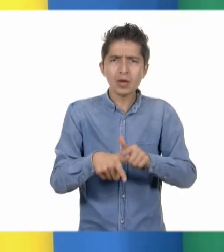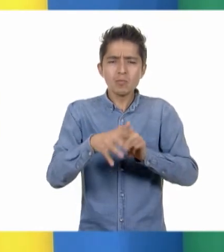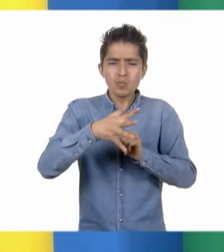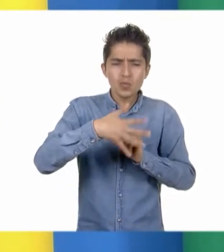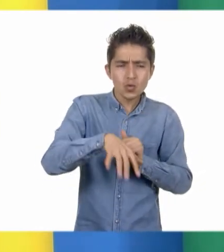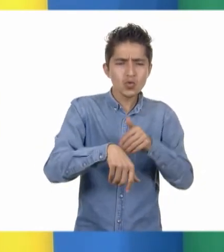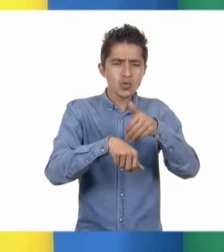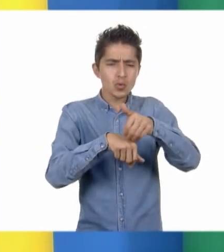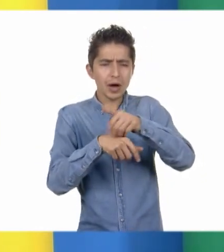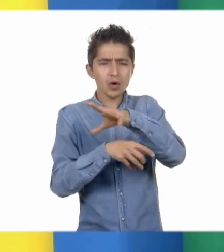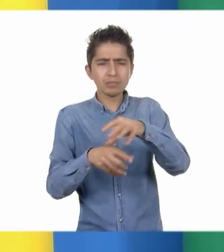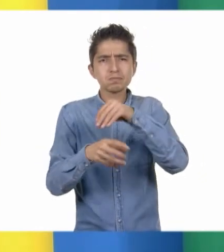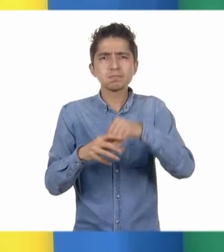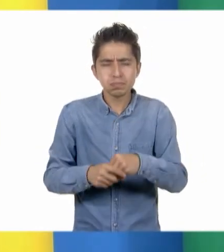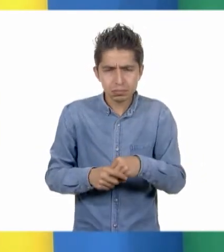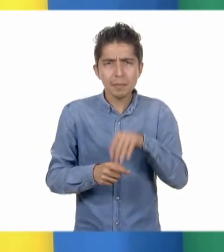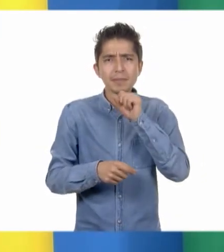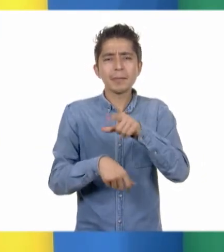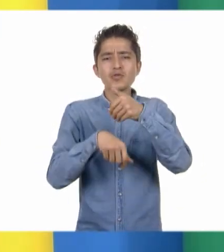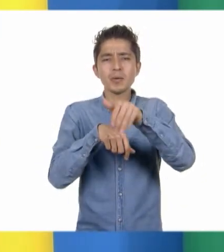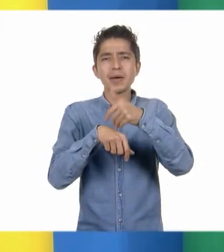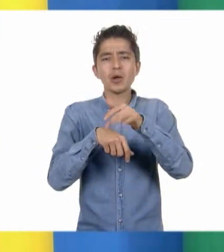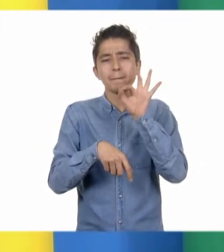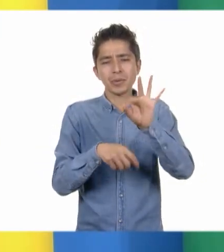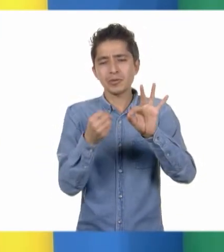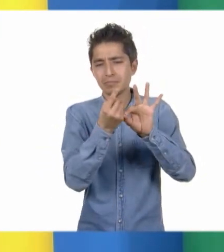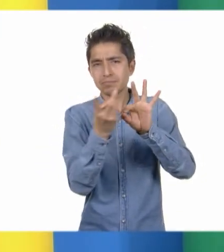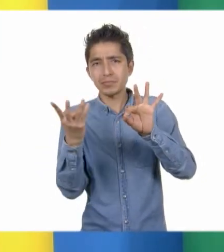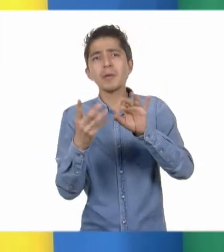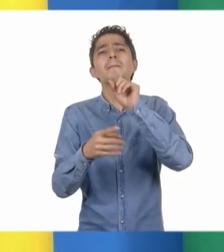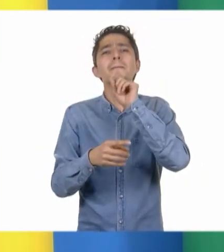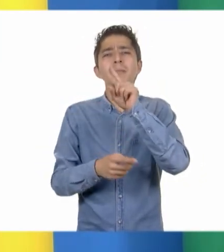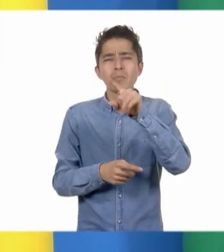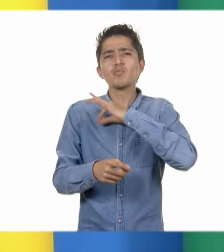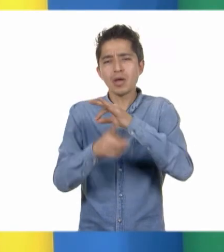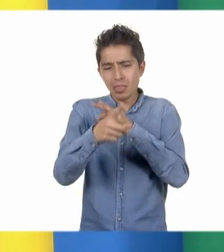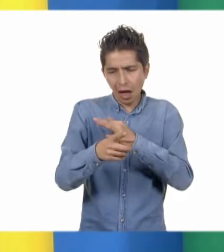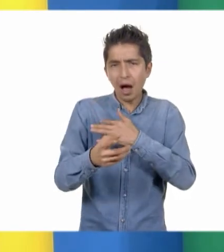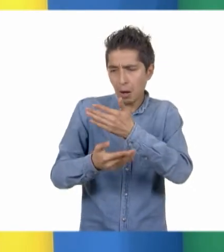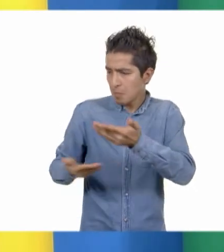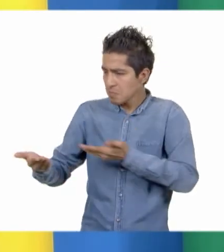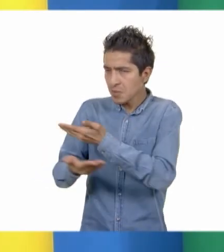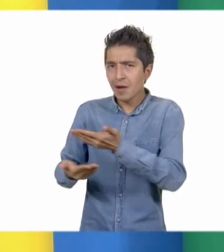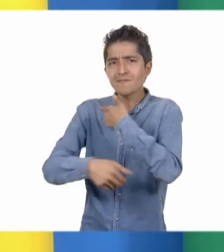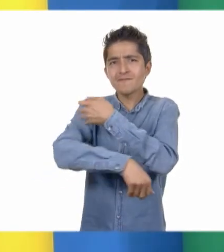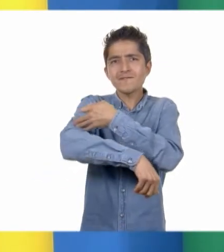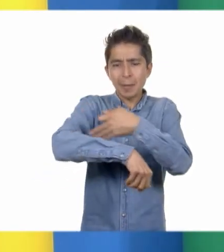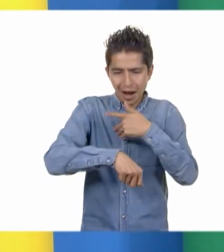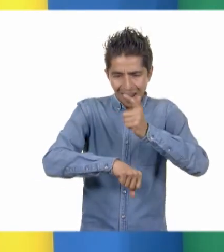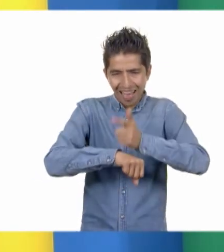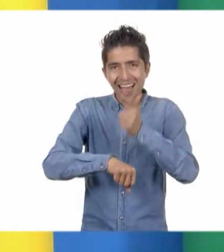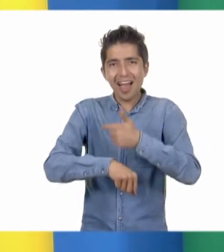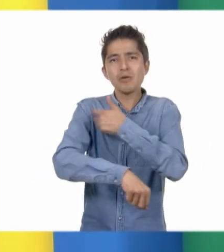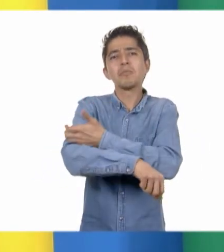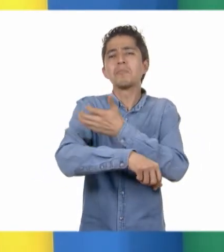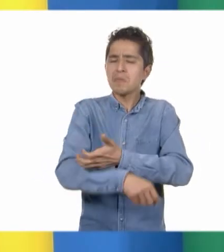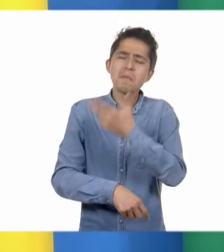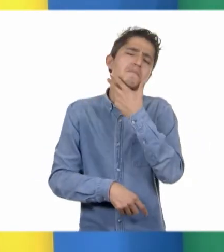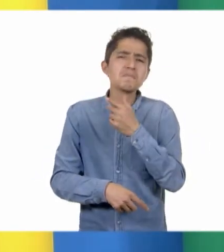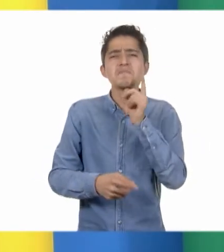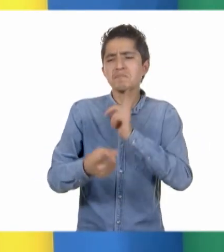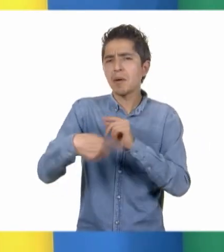los números enteros y los números decimales. Y pueden compartir sus descubrimientos con sus familias y con sus compañeros,